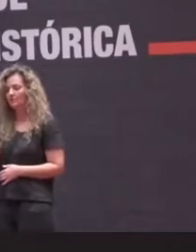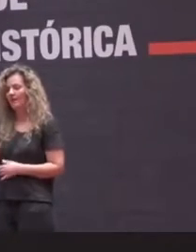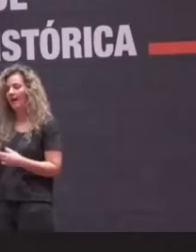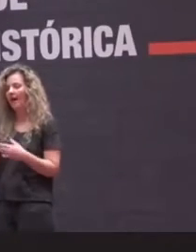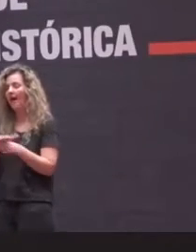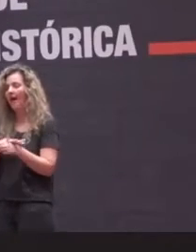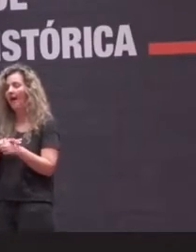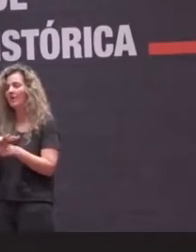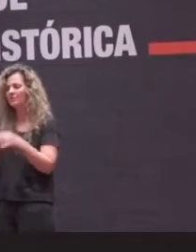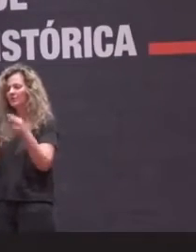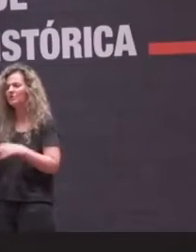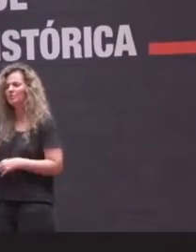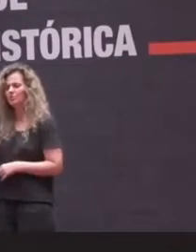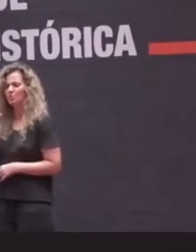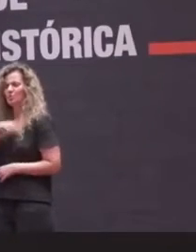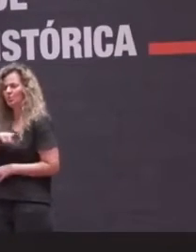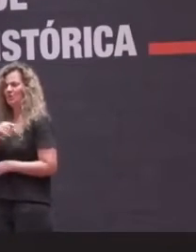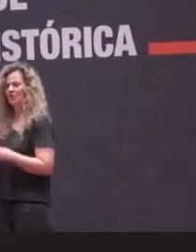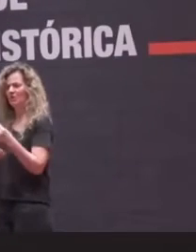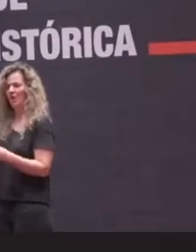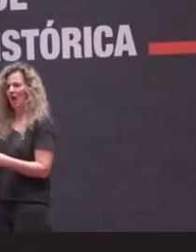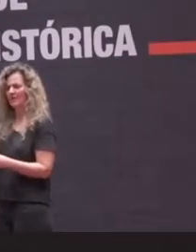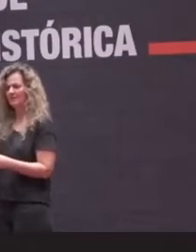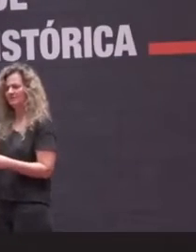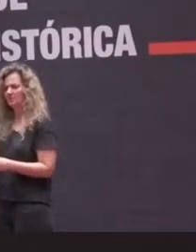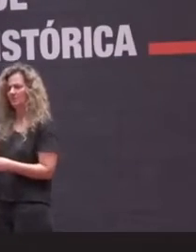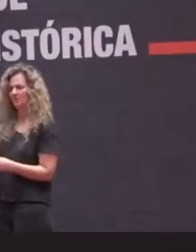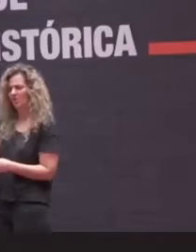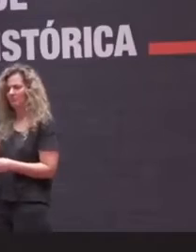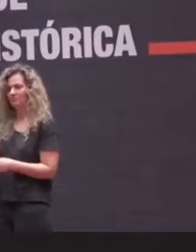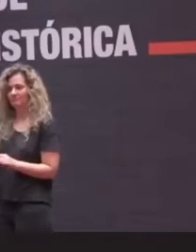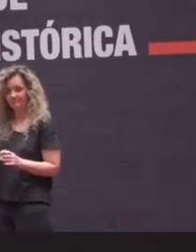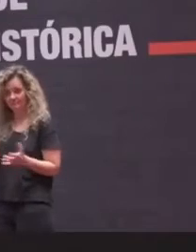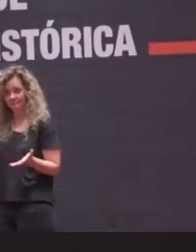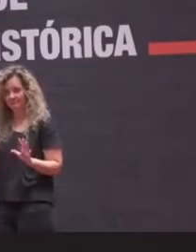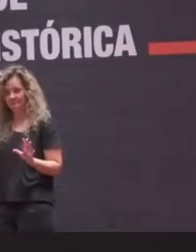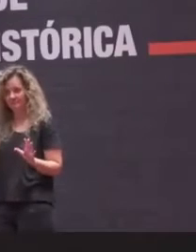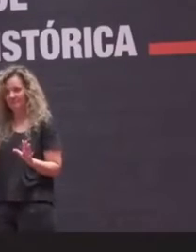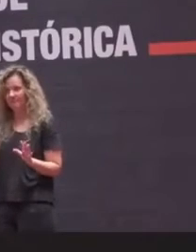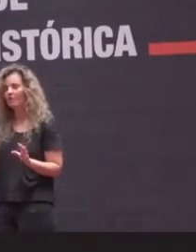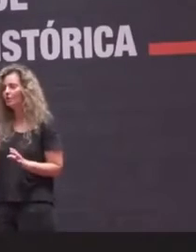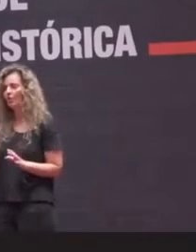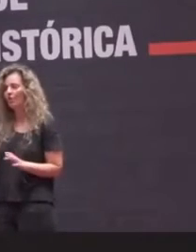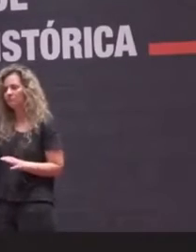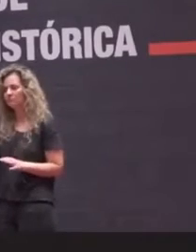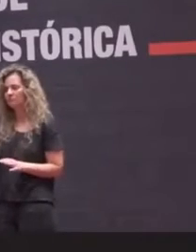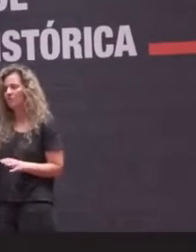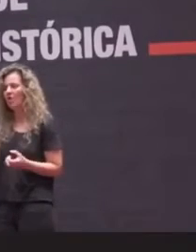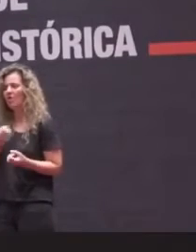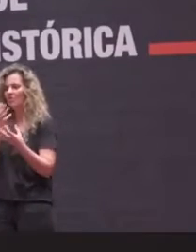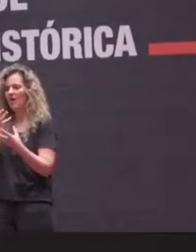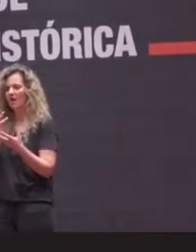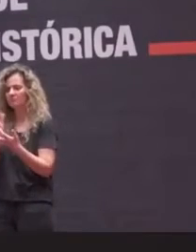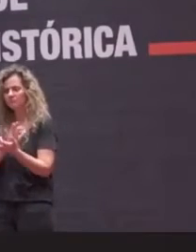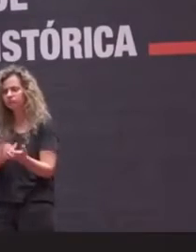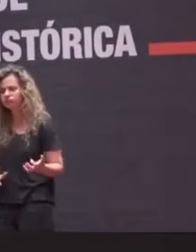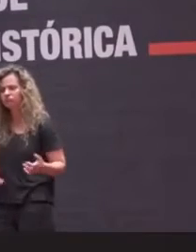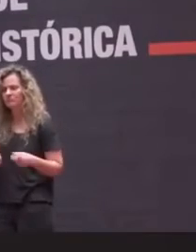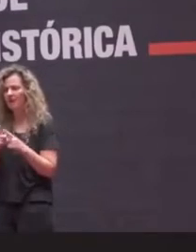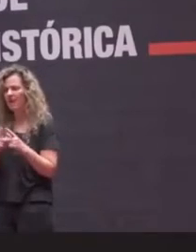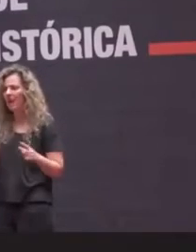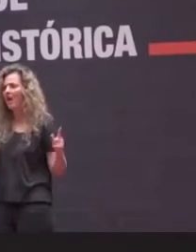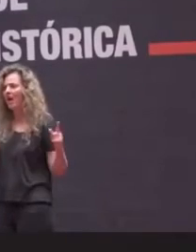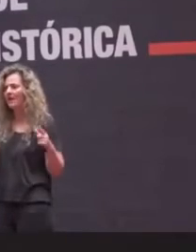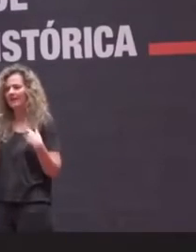donde ¿es usted consciente de que hizo esto ayer? No, sí, vale, ya está. No, fue unas declaraciones extensas y muy